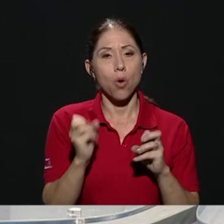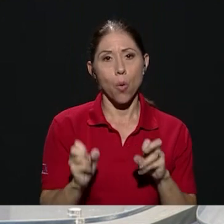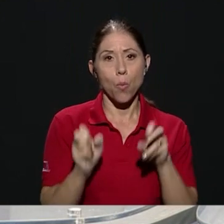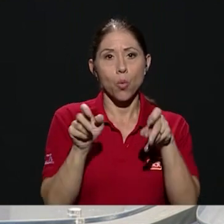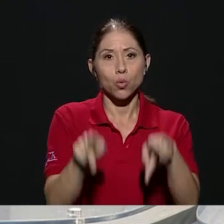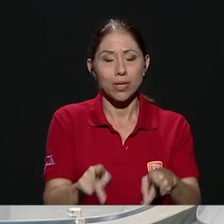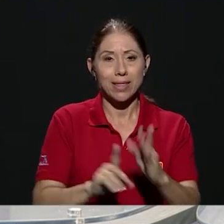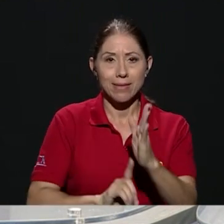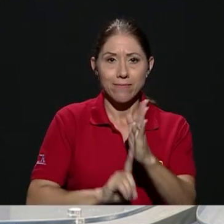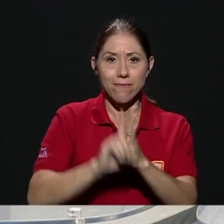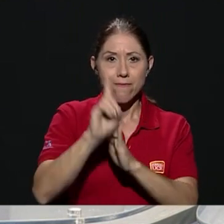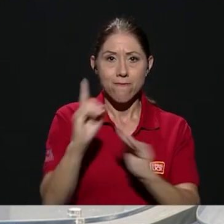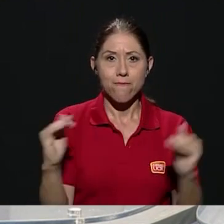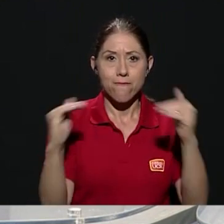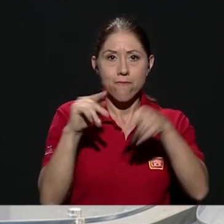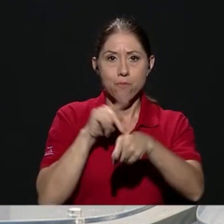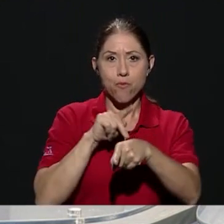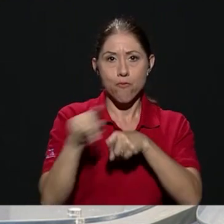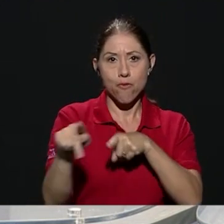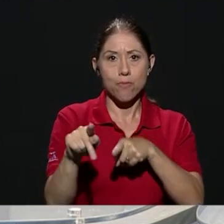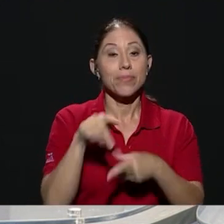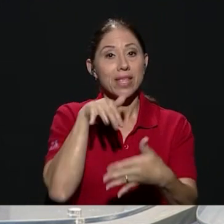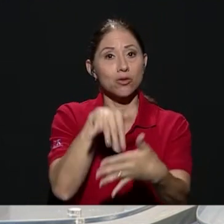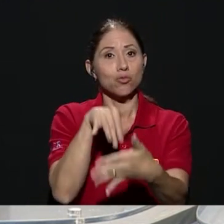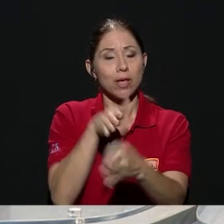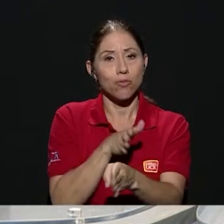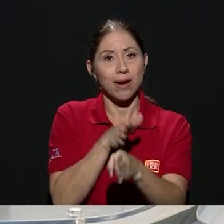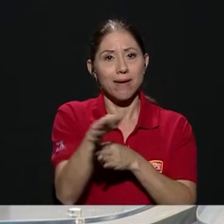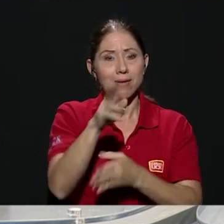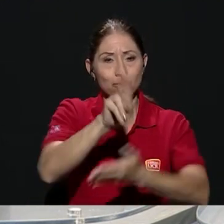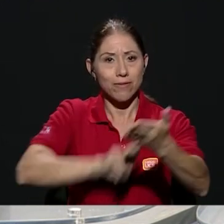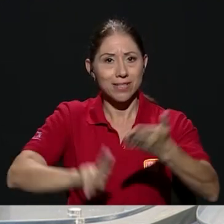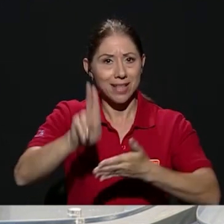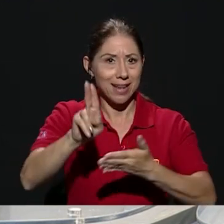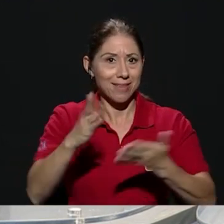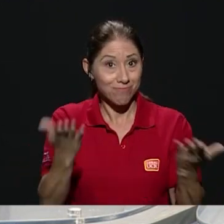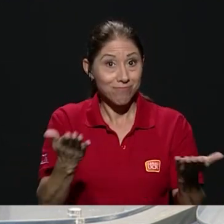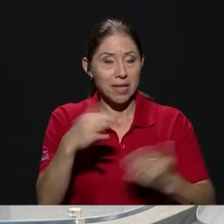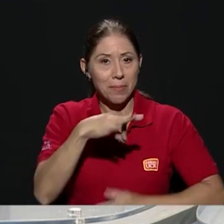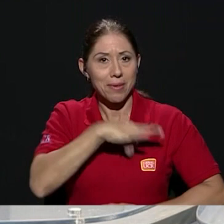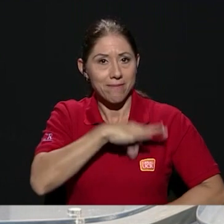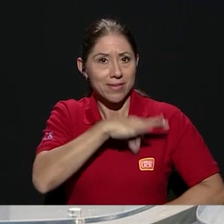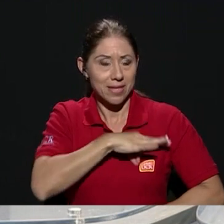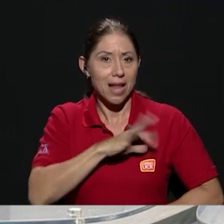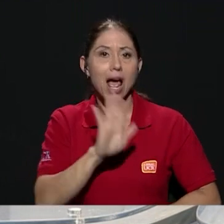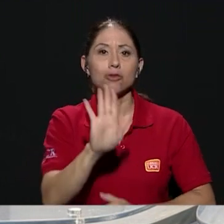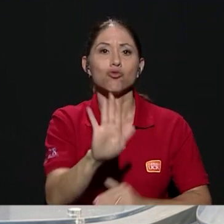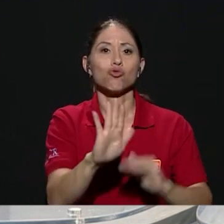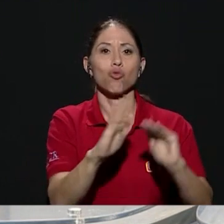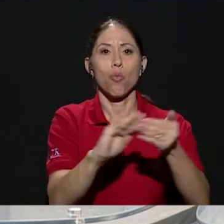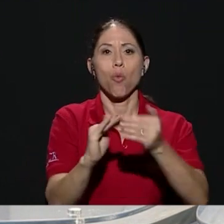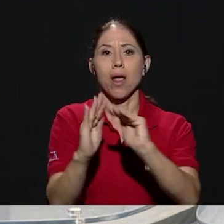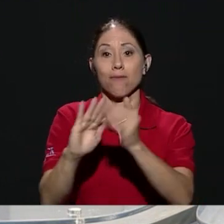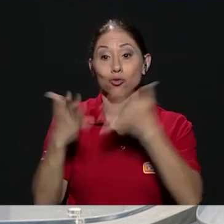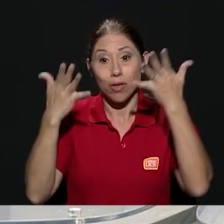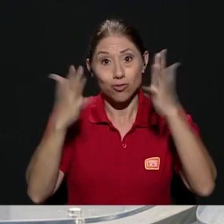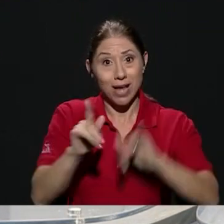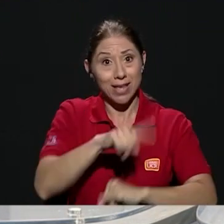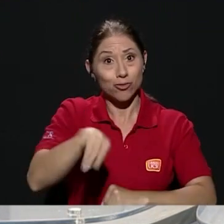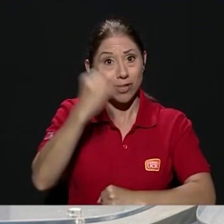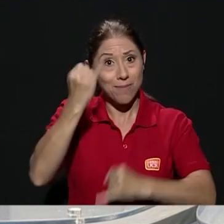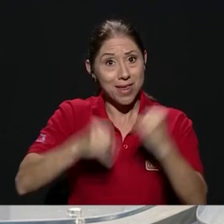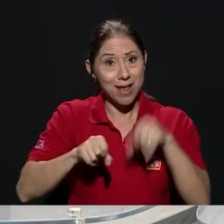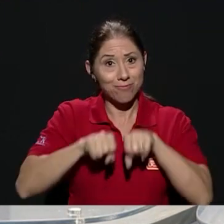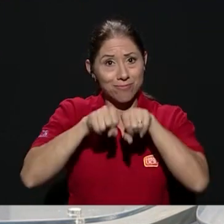oportunidad de desarrollarse profesionalmente, estudiar una carrera universitaria y, por supuesto, beneficiar a sus pueblos una vez que